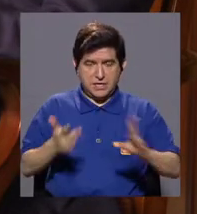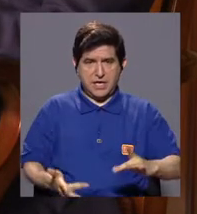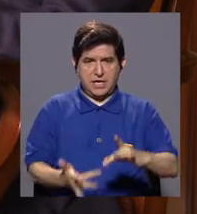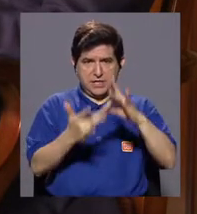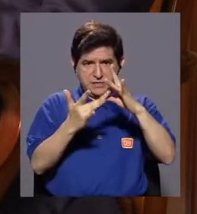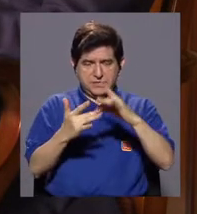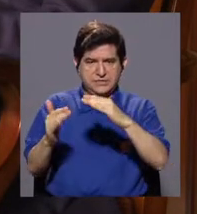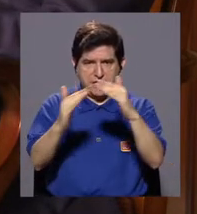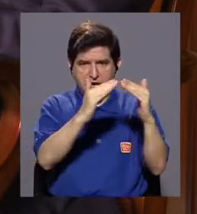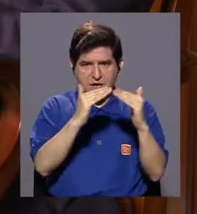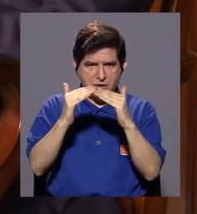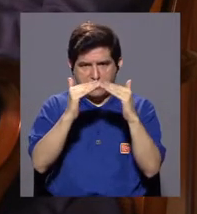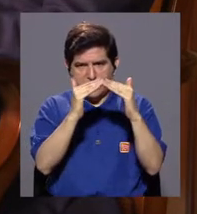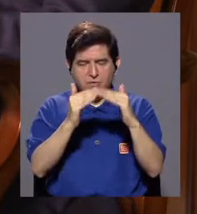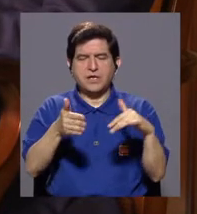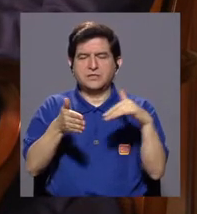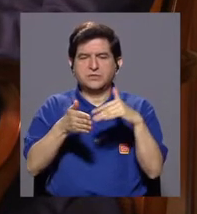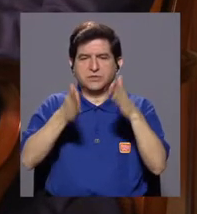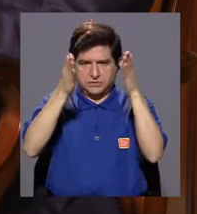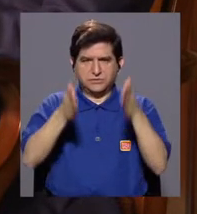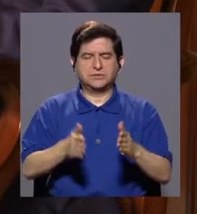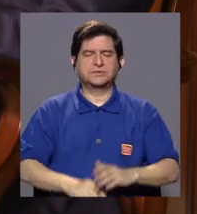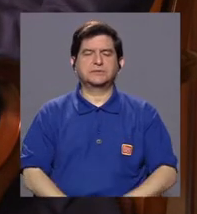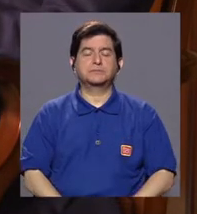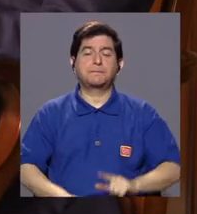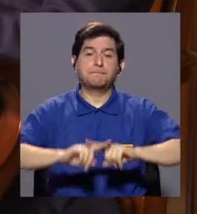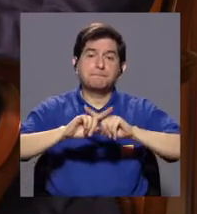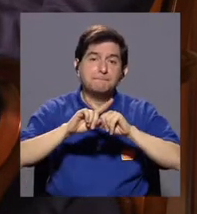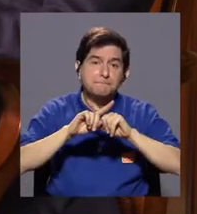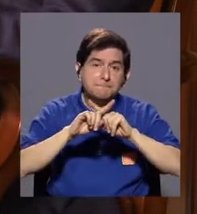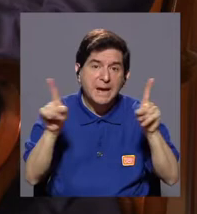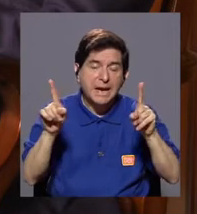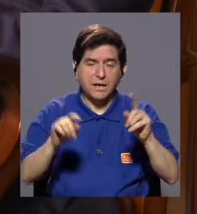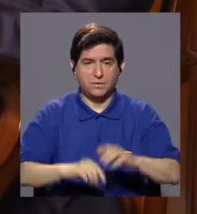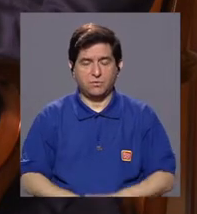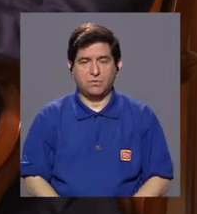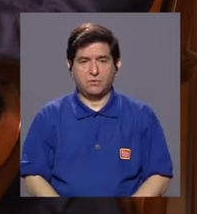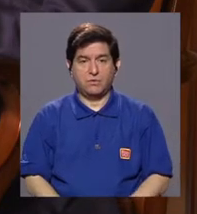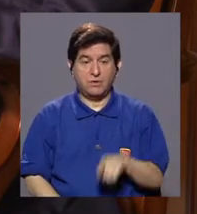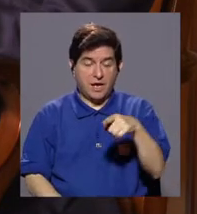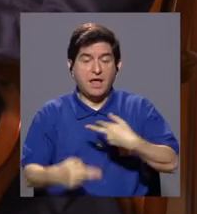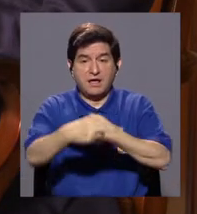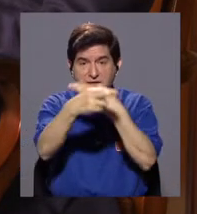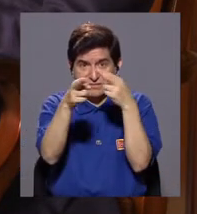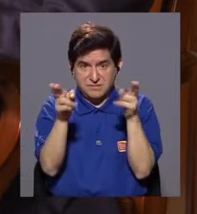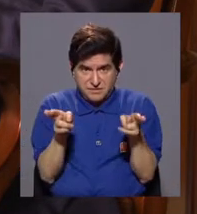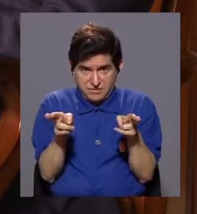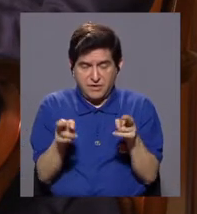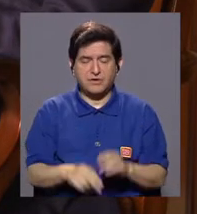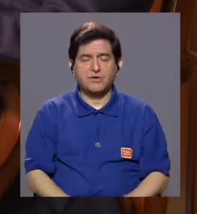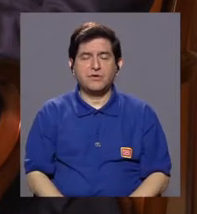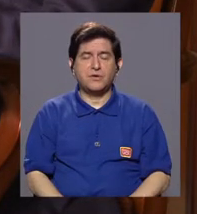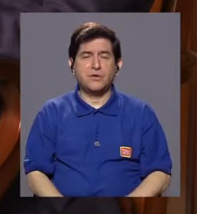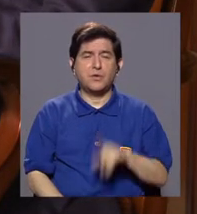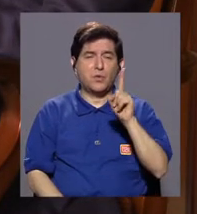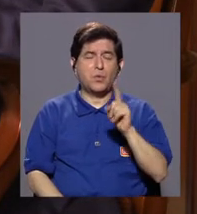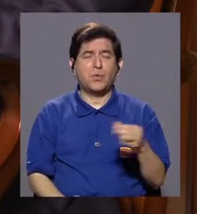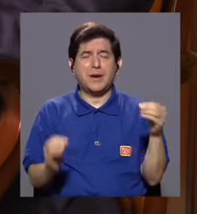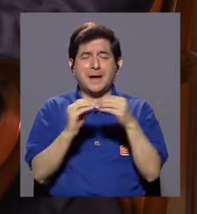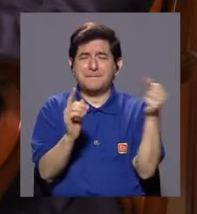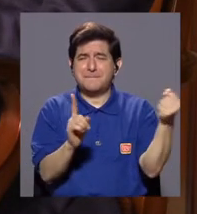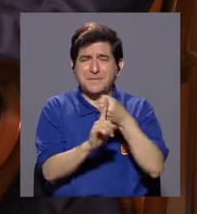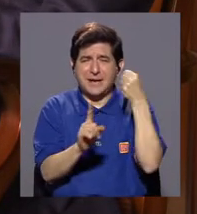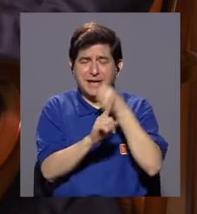todo a la población estudiantil. Pero también es esta región una de las